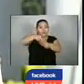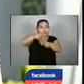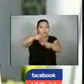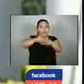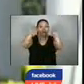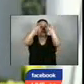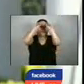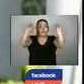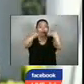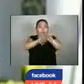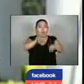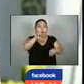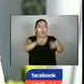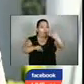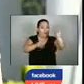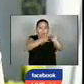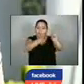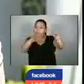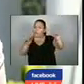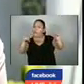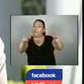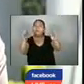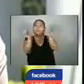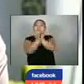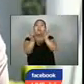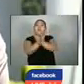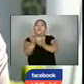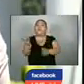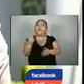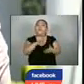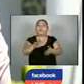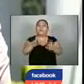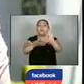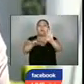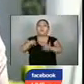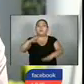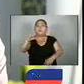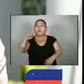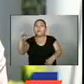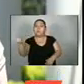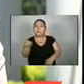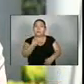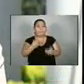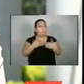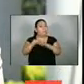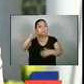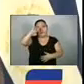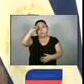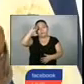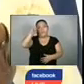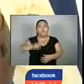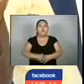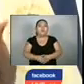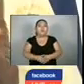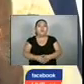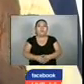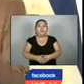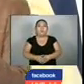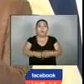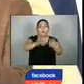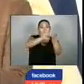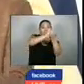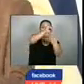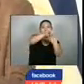la institución, donde de enero a mayo de este año ya se han posicionado más de 6.000 salvadoreños en diferentes rubros. Si esta